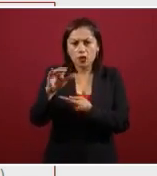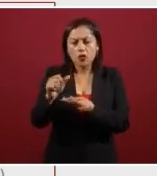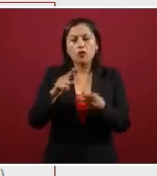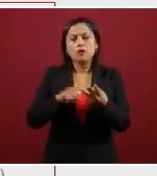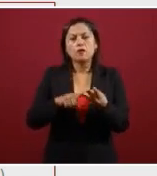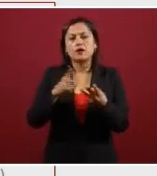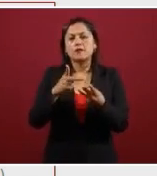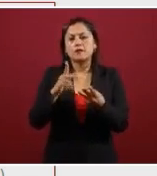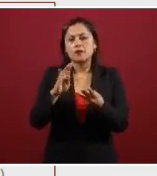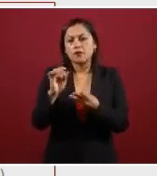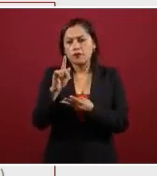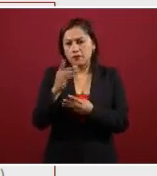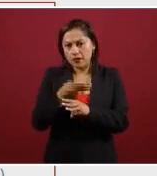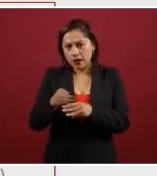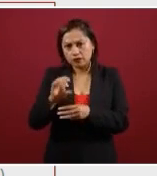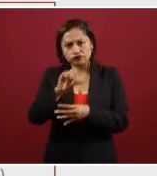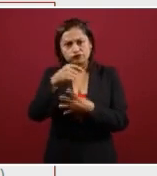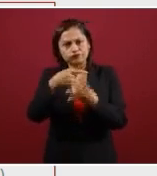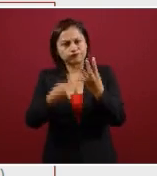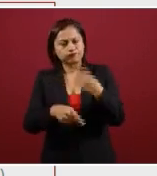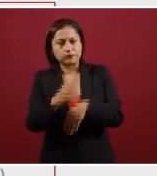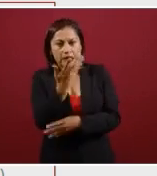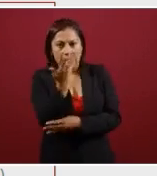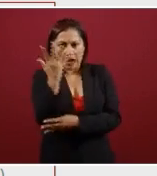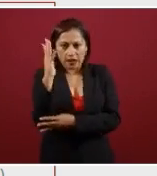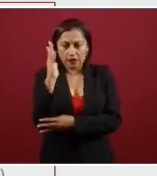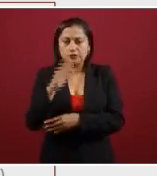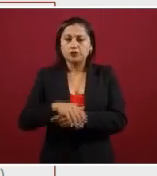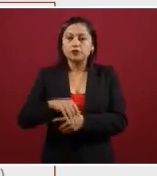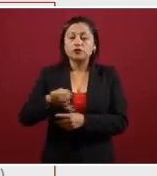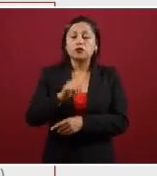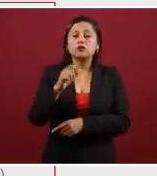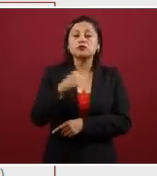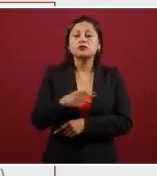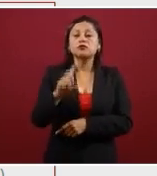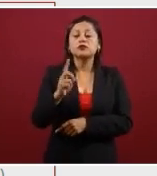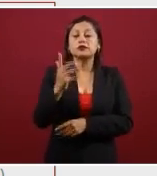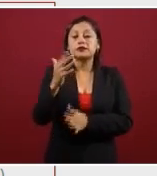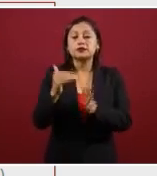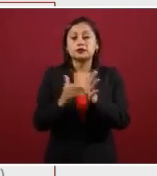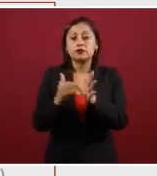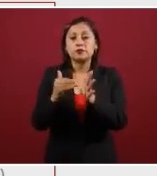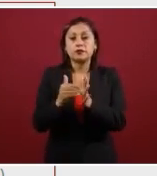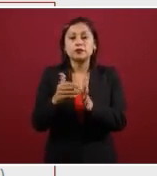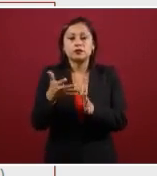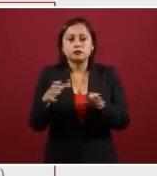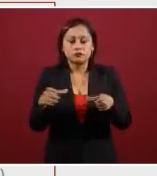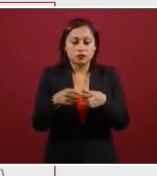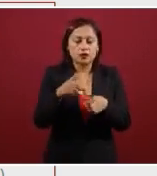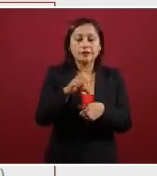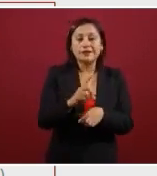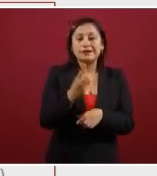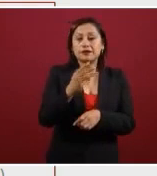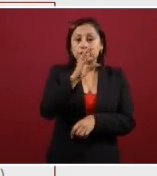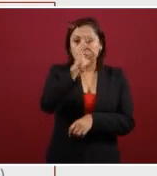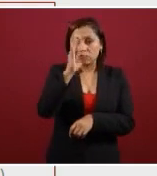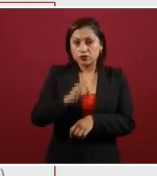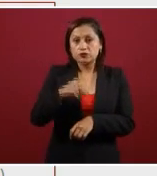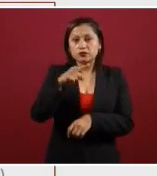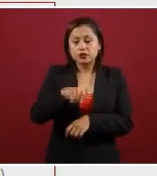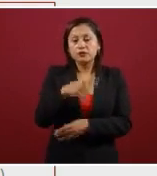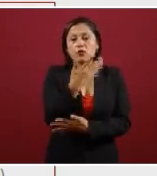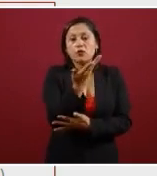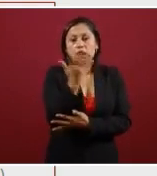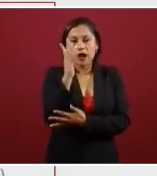y otras especies. Y 135 millones, que es el 23% de los SAF, serán de